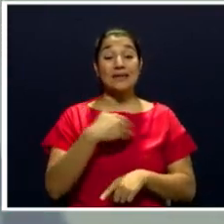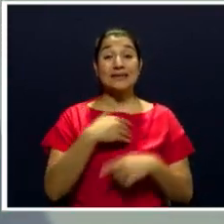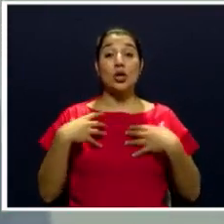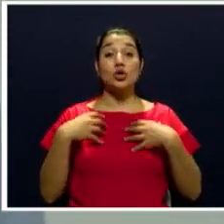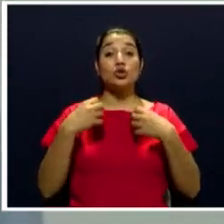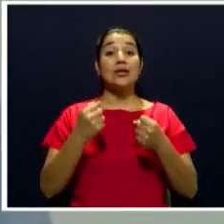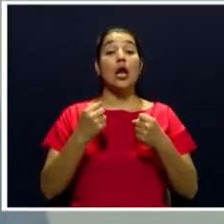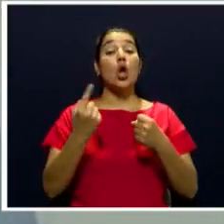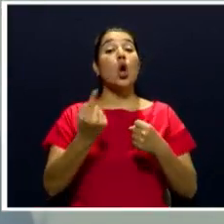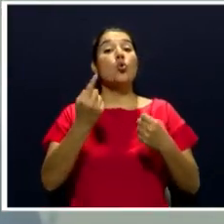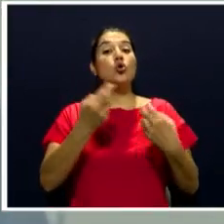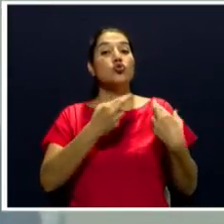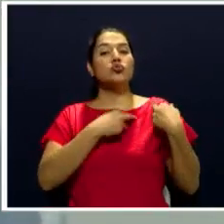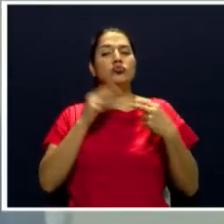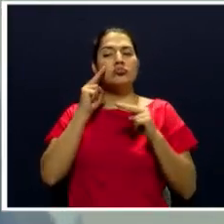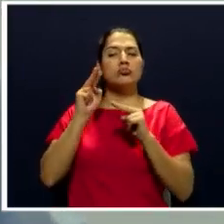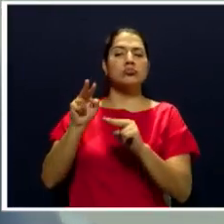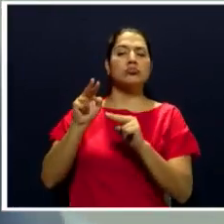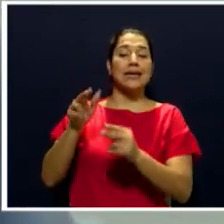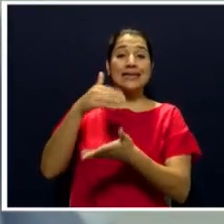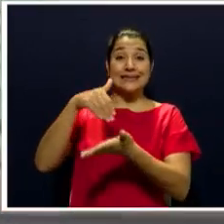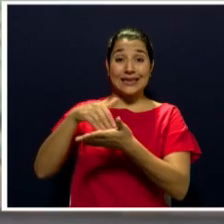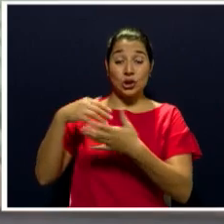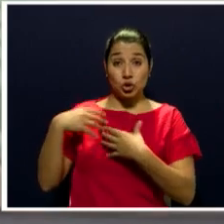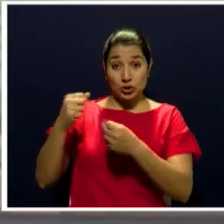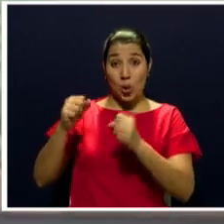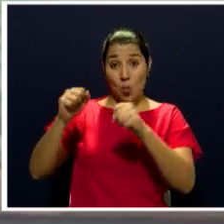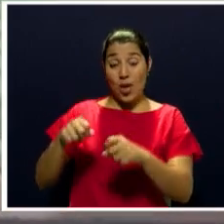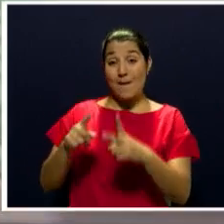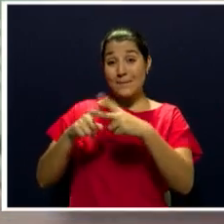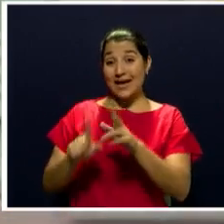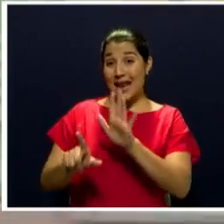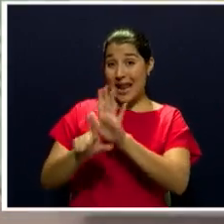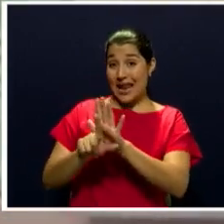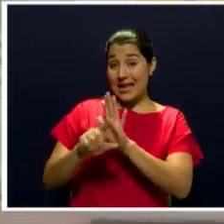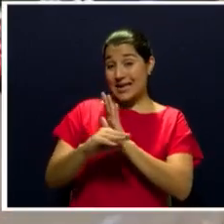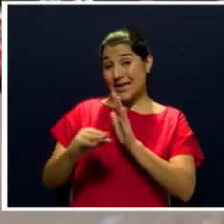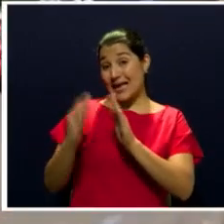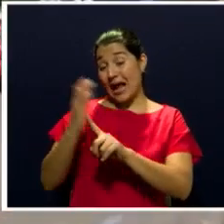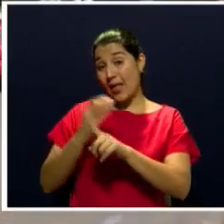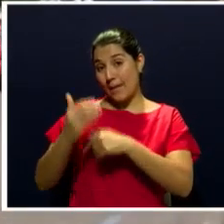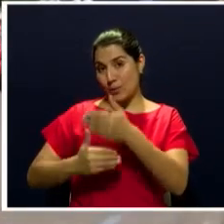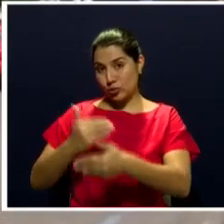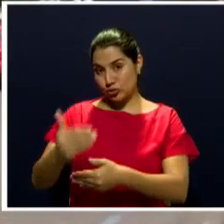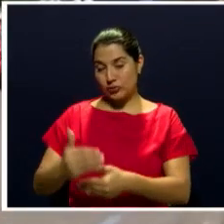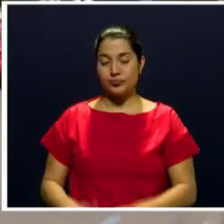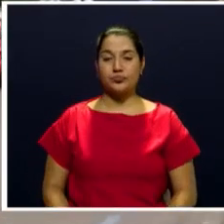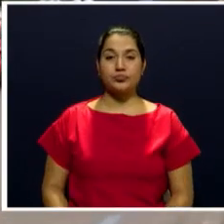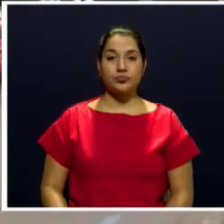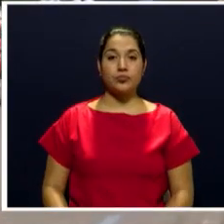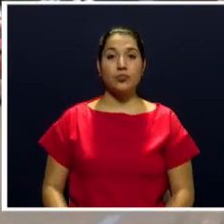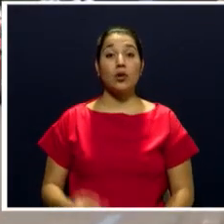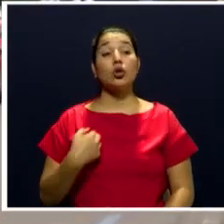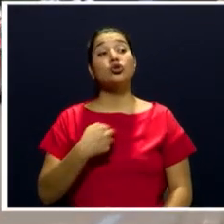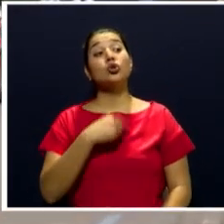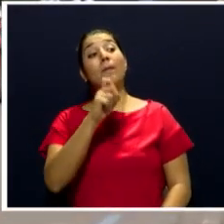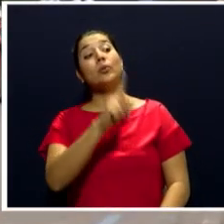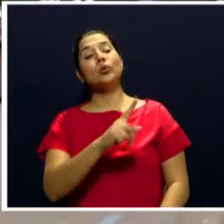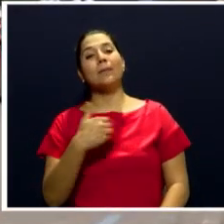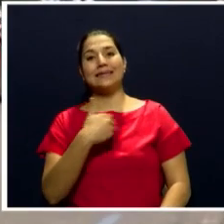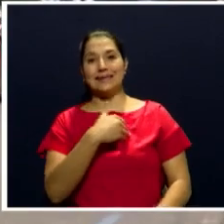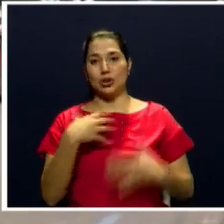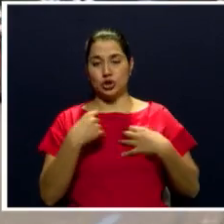el responsable de vigilar que los centros médicos apliquen la norma y sus protocolos. Consultado al respecto, el Ministerio de Salud respondió a